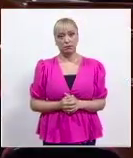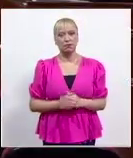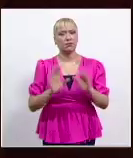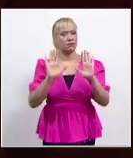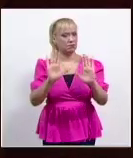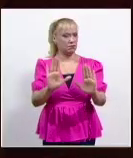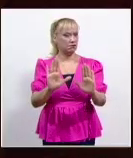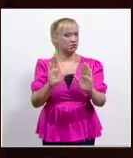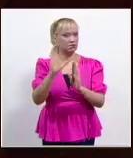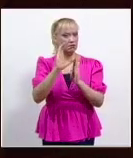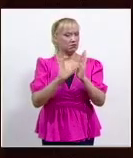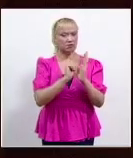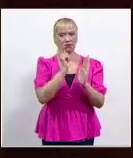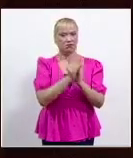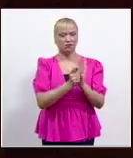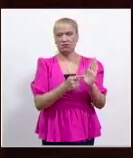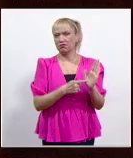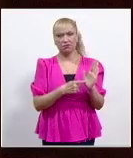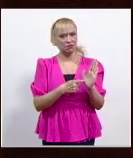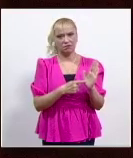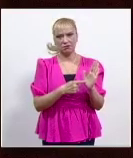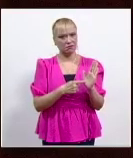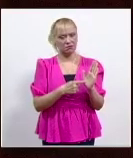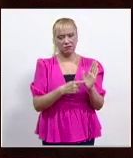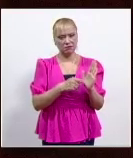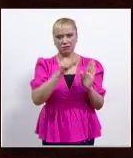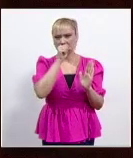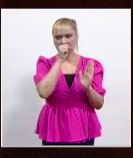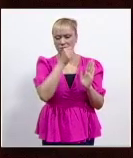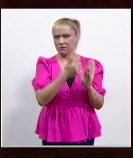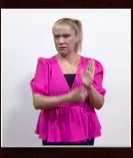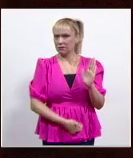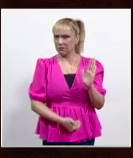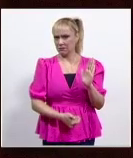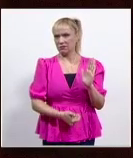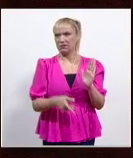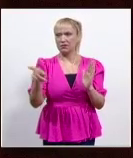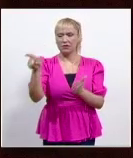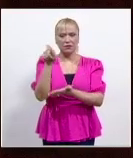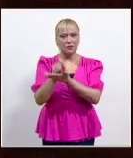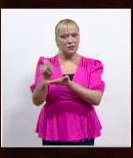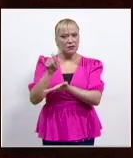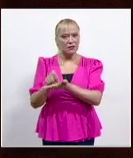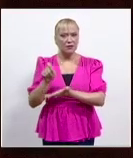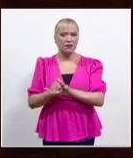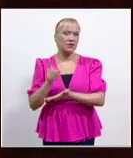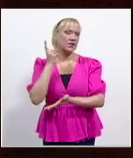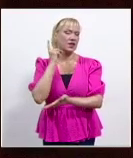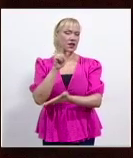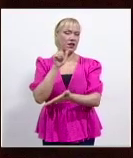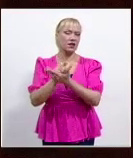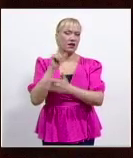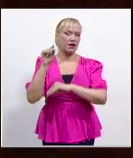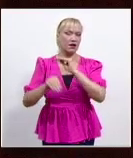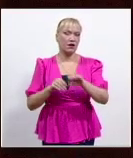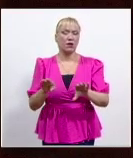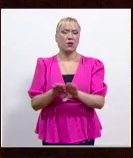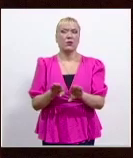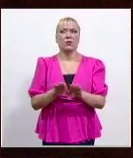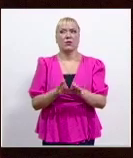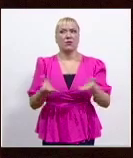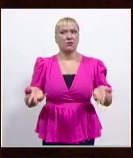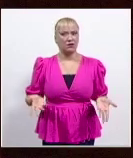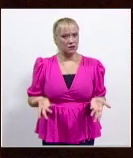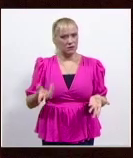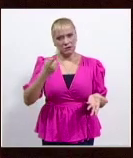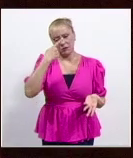Resultan inconstitucionales en tanto que se trata de normas cuya redacción evidencia un amplio margen de apreciación